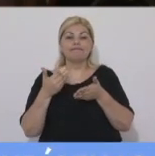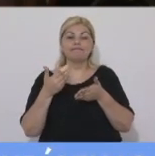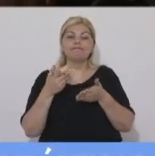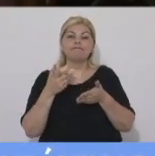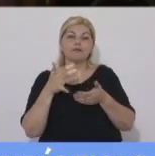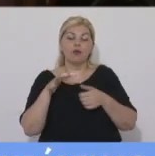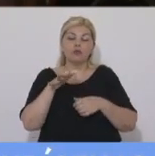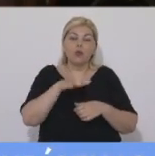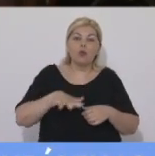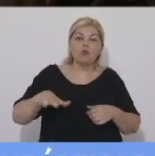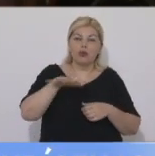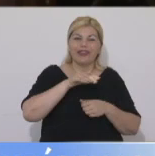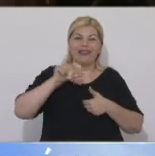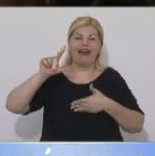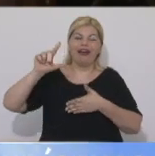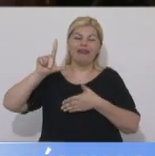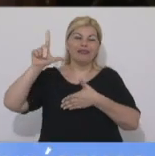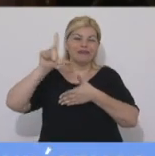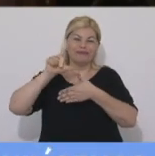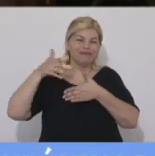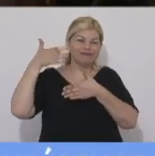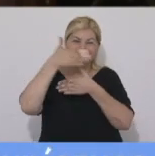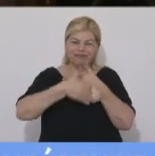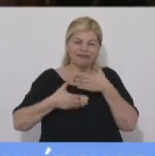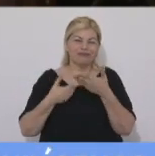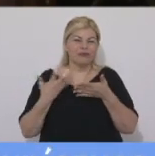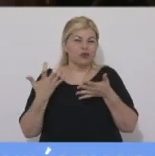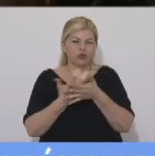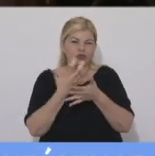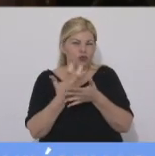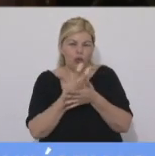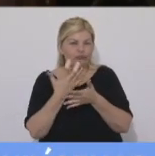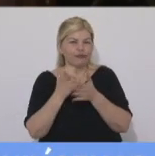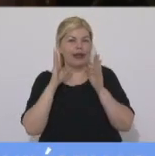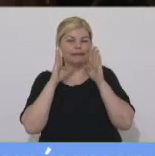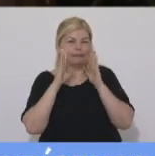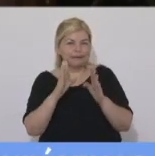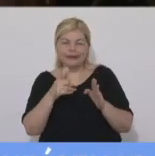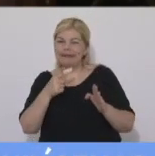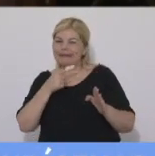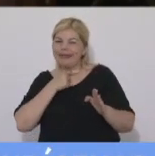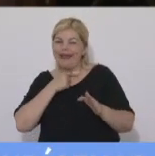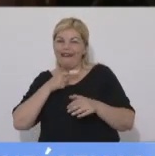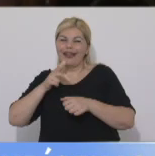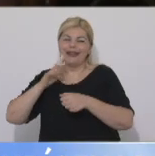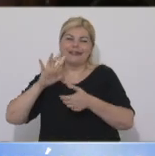Latinoamérica sufren las políticas de exterminio desde hace más de 500 años.